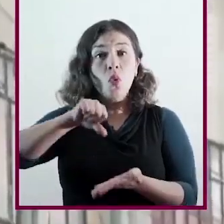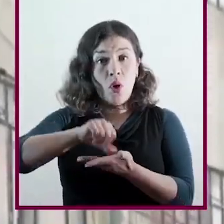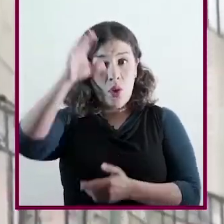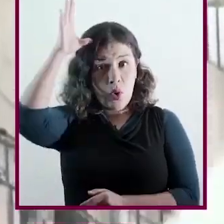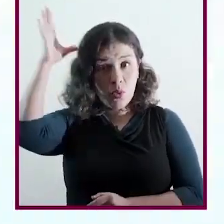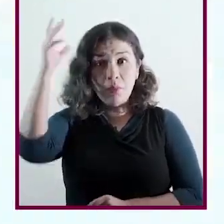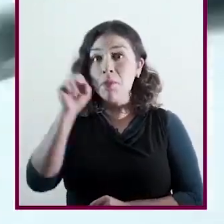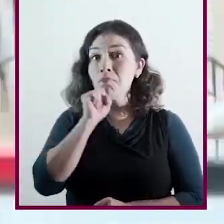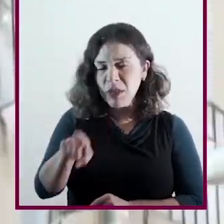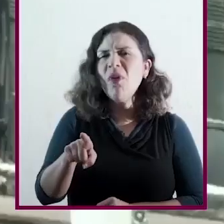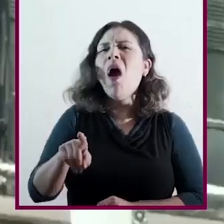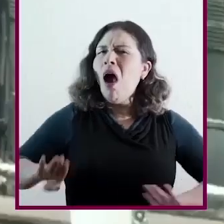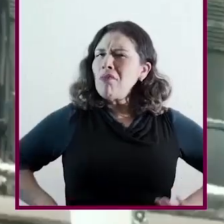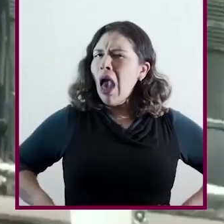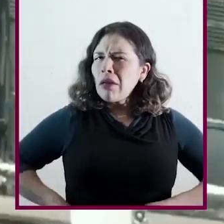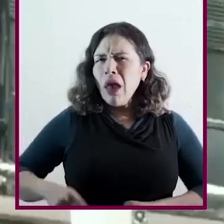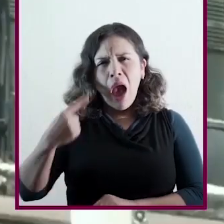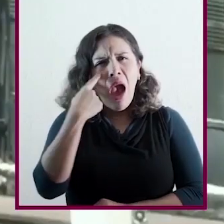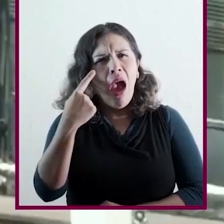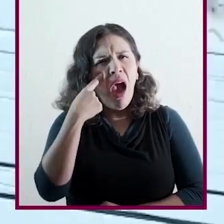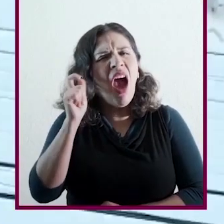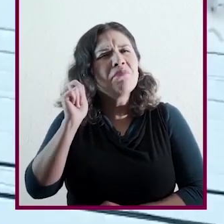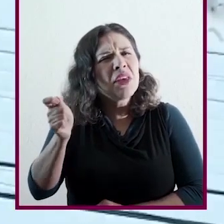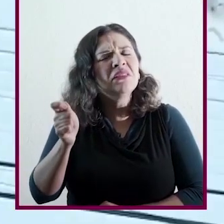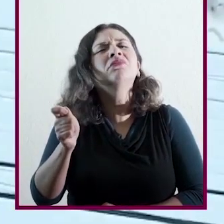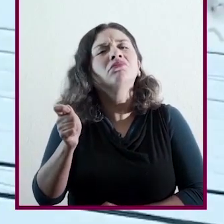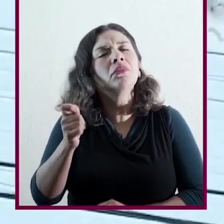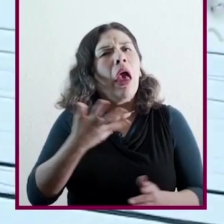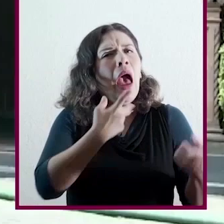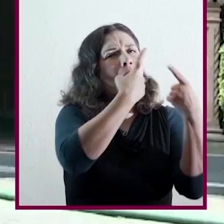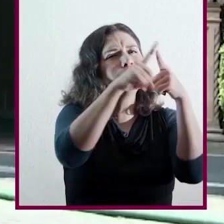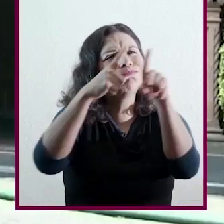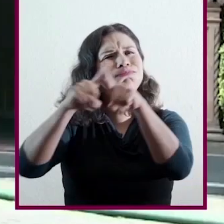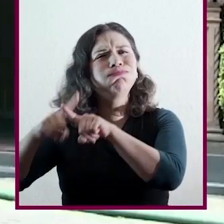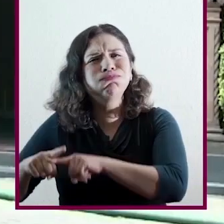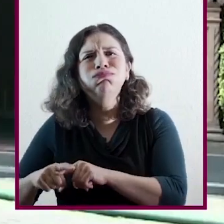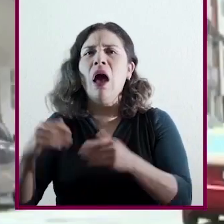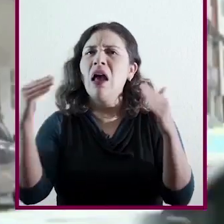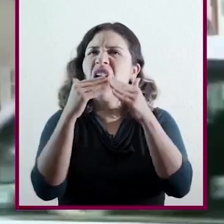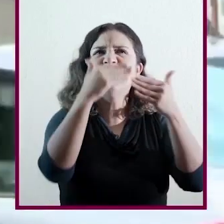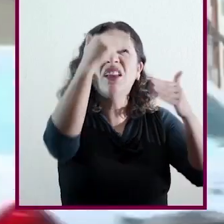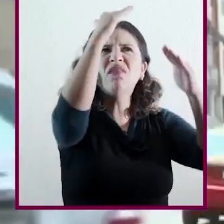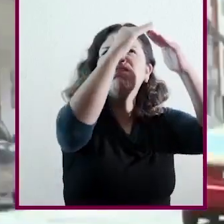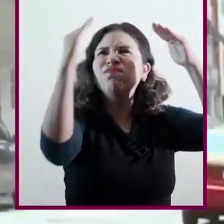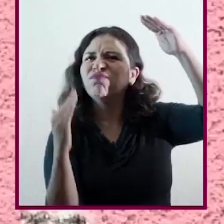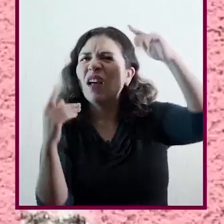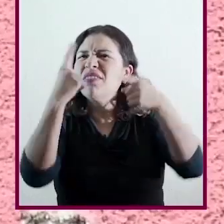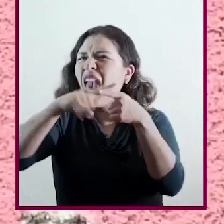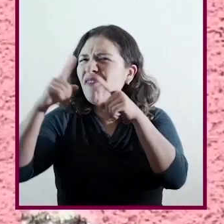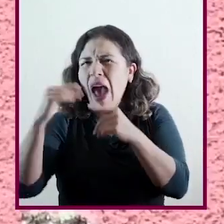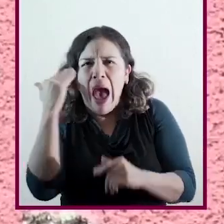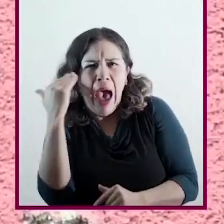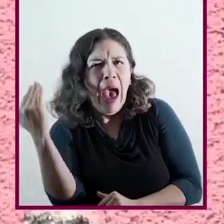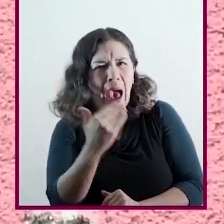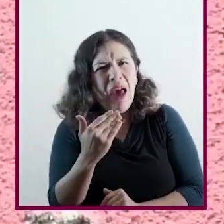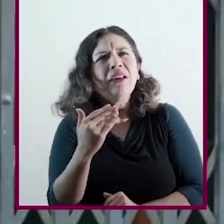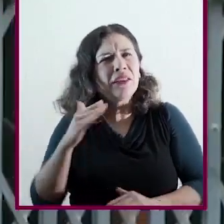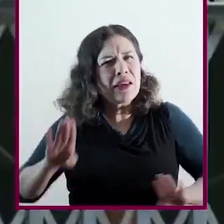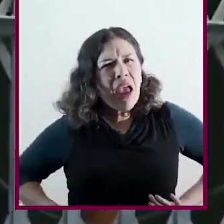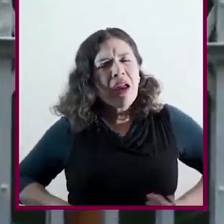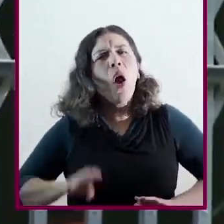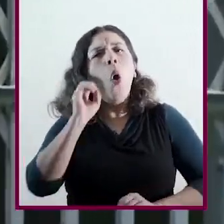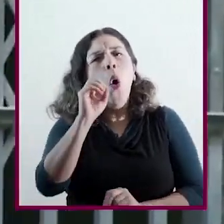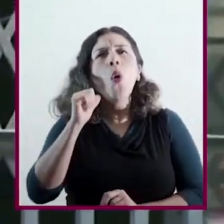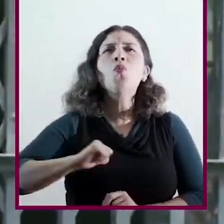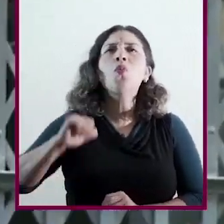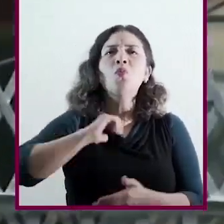En la colonia Cuauhtémoc, la característica más notoria también es la variedad, con fachadas de todas formas y aspectos,